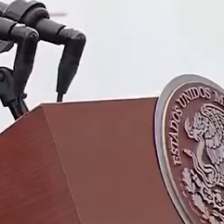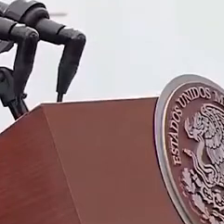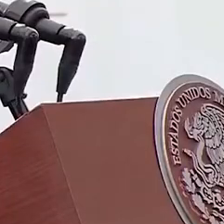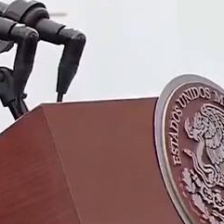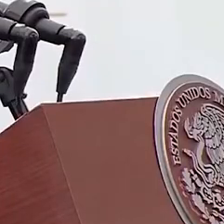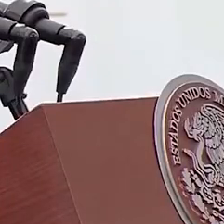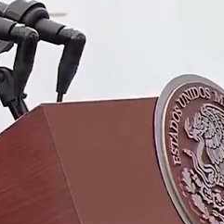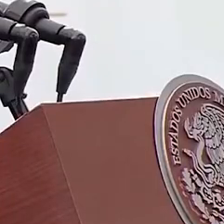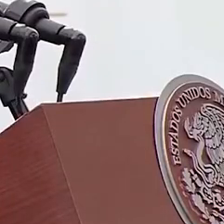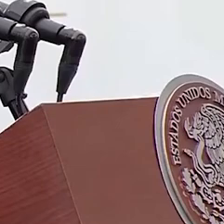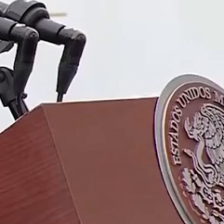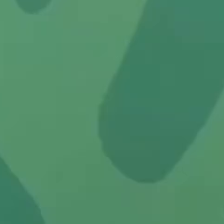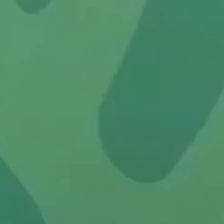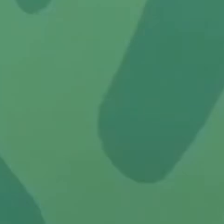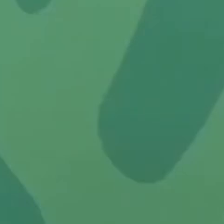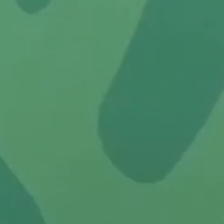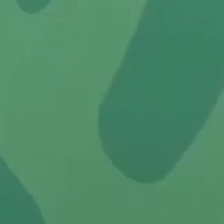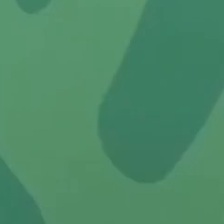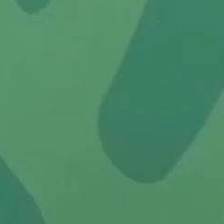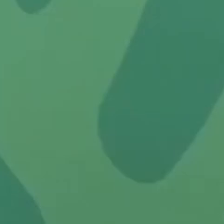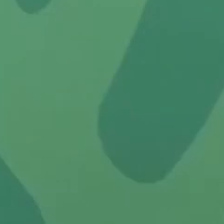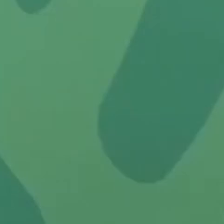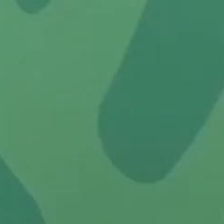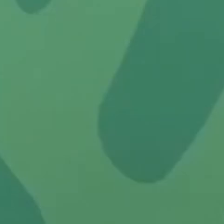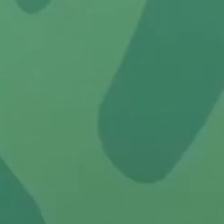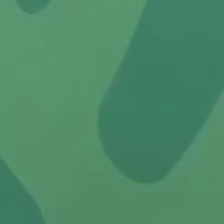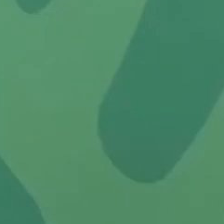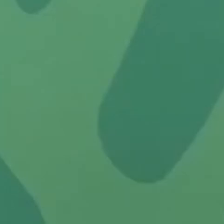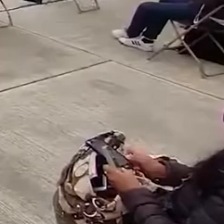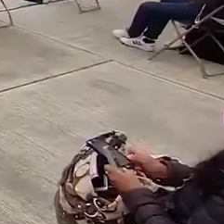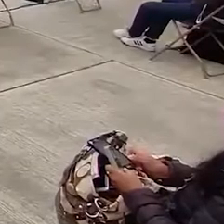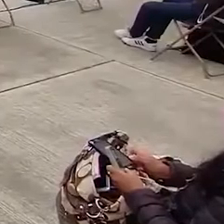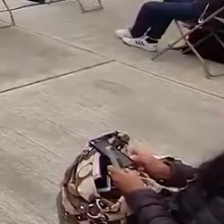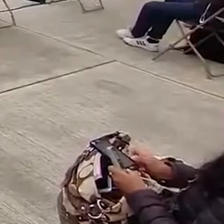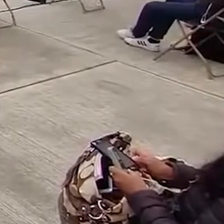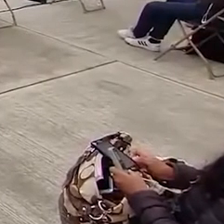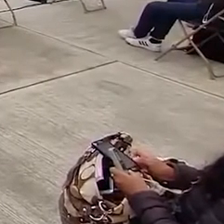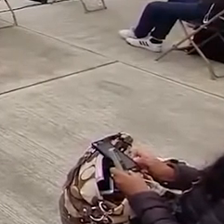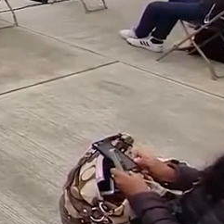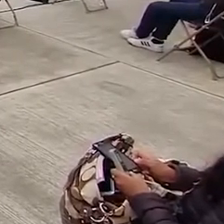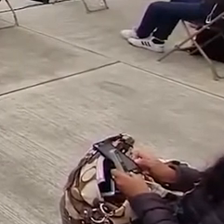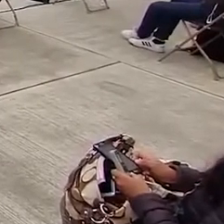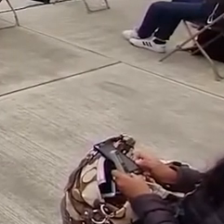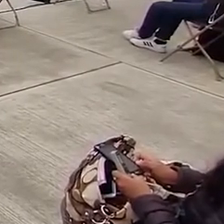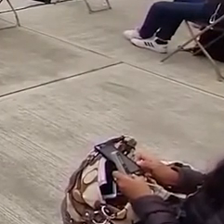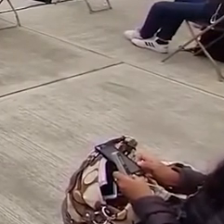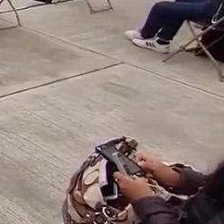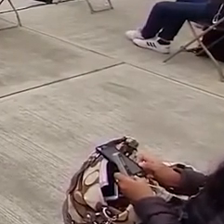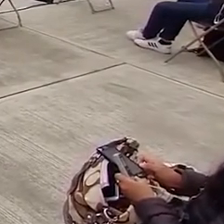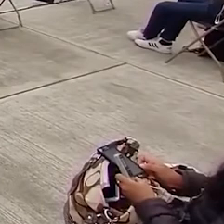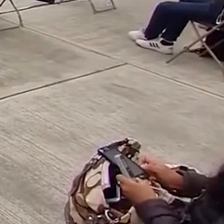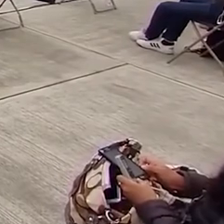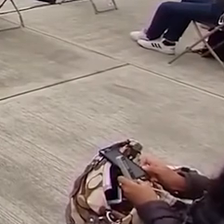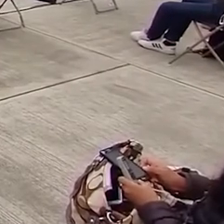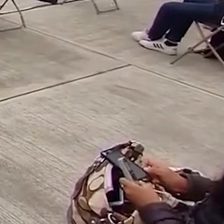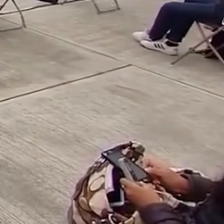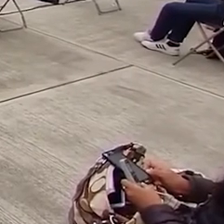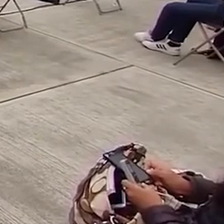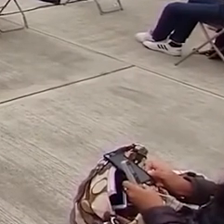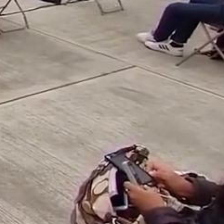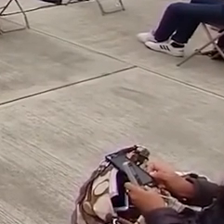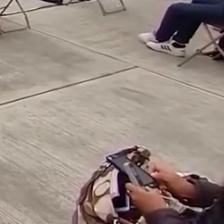¿Cómo se llamaba? ¿Finado? Sí, Beltrán Leyva. Arturo Beltrán Leyva.